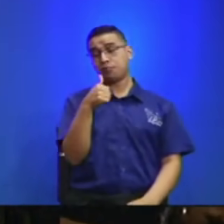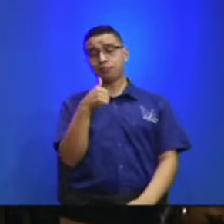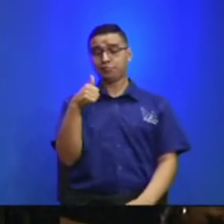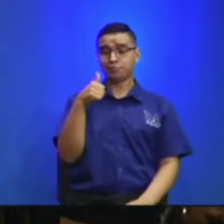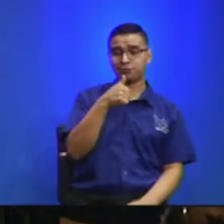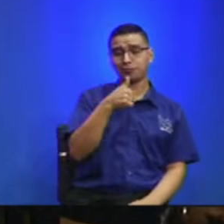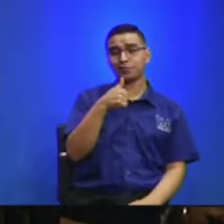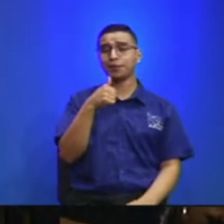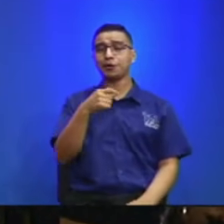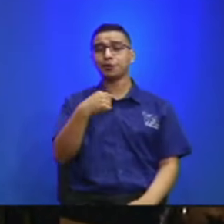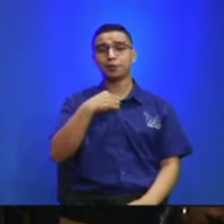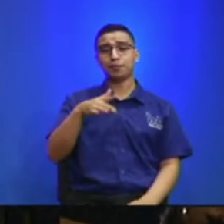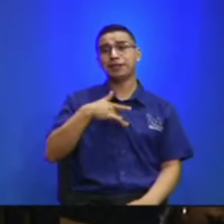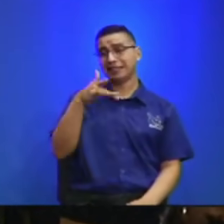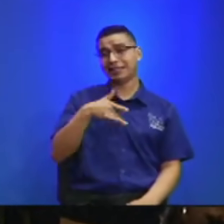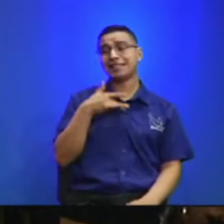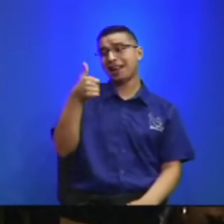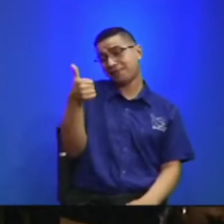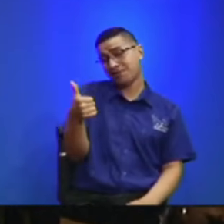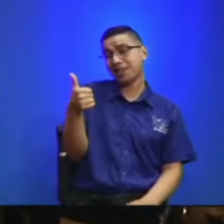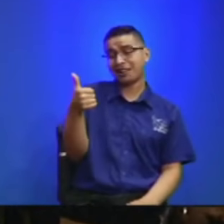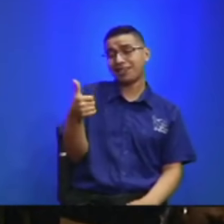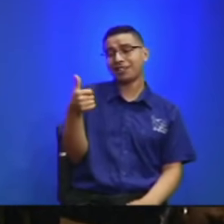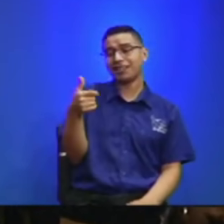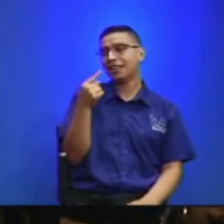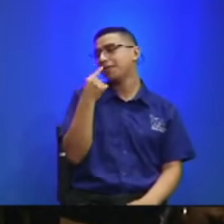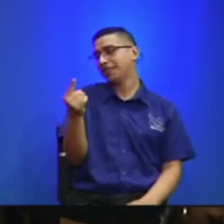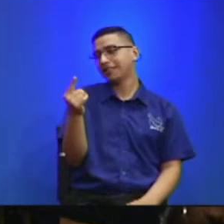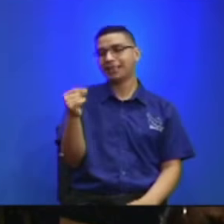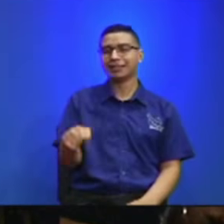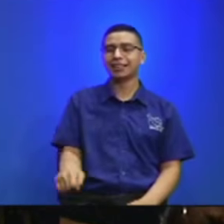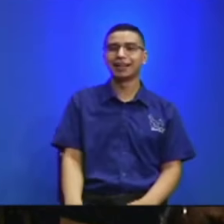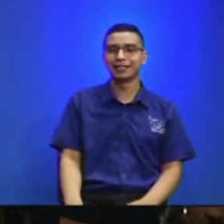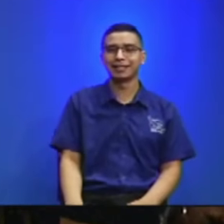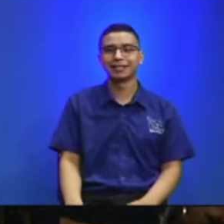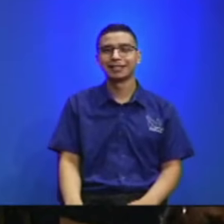porque después de un par de capítulos